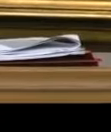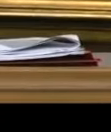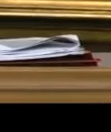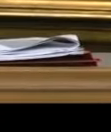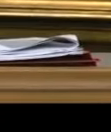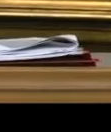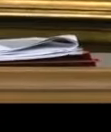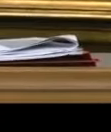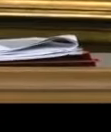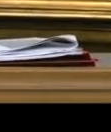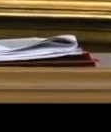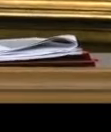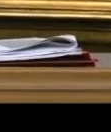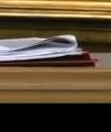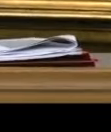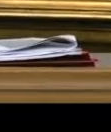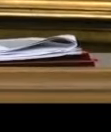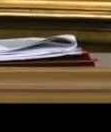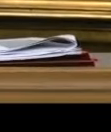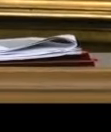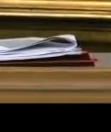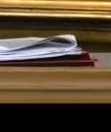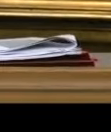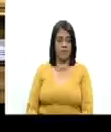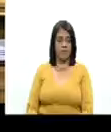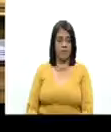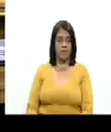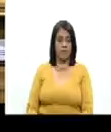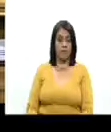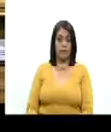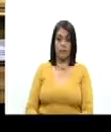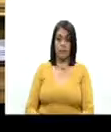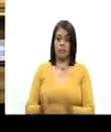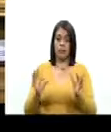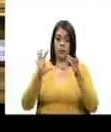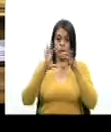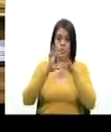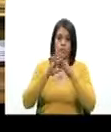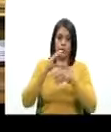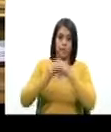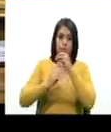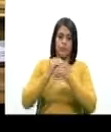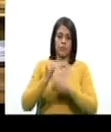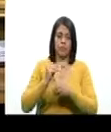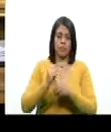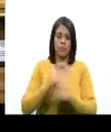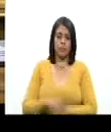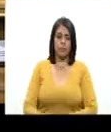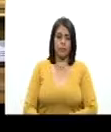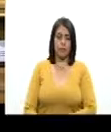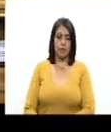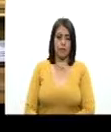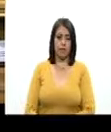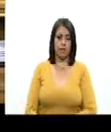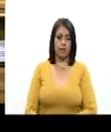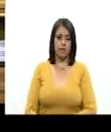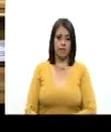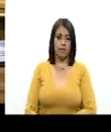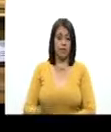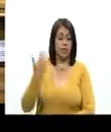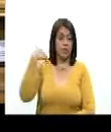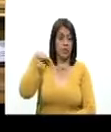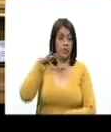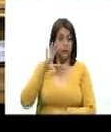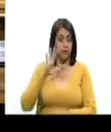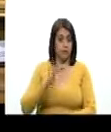Maduro. Pero hoy abunda más acerca de los nexos que existen entre